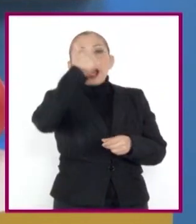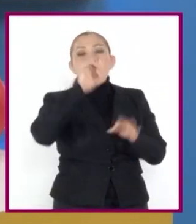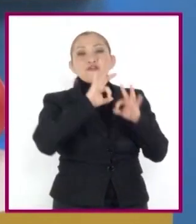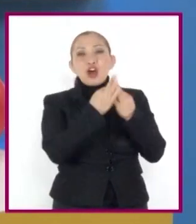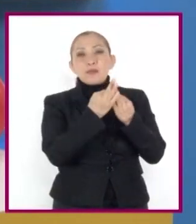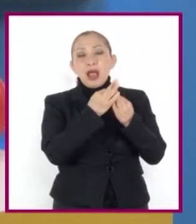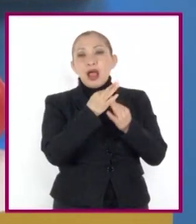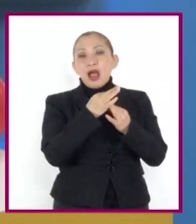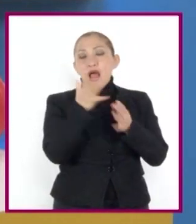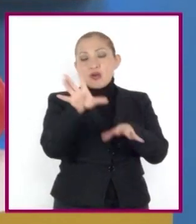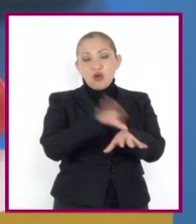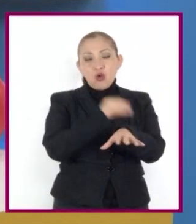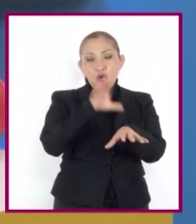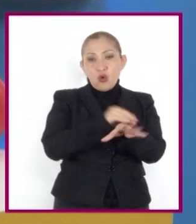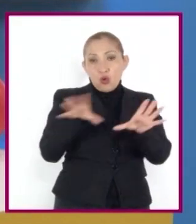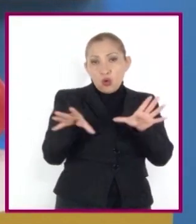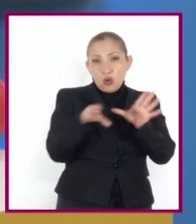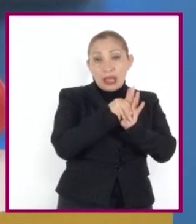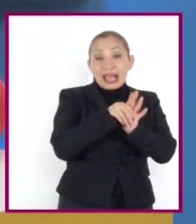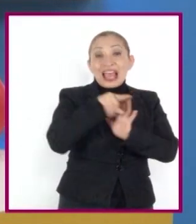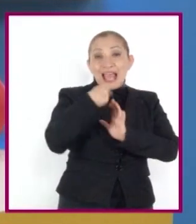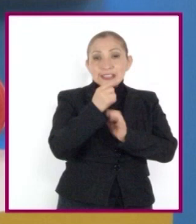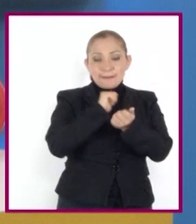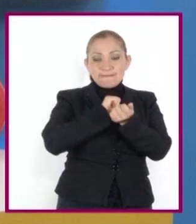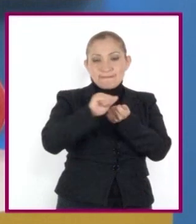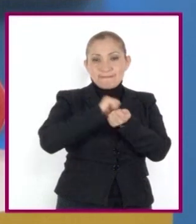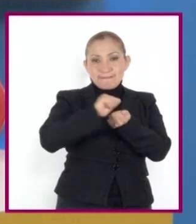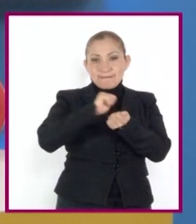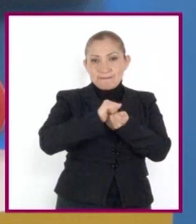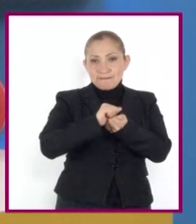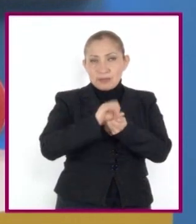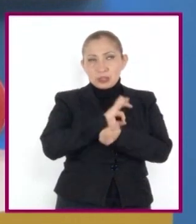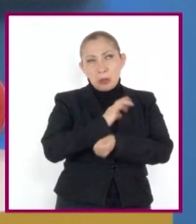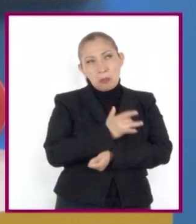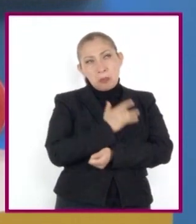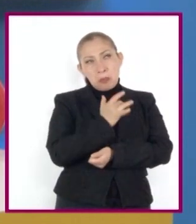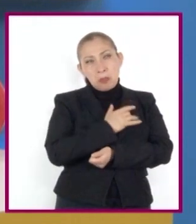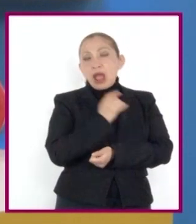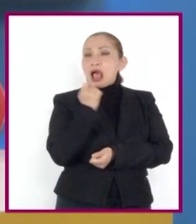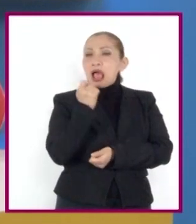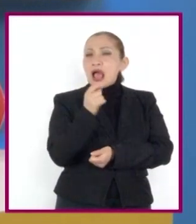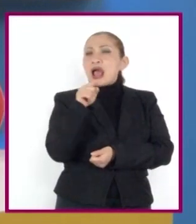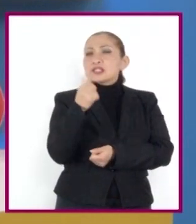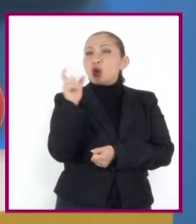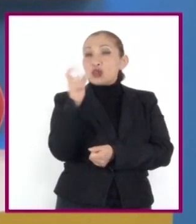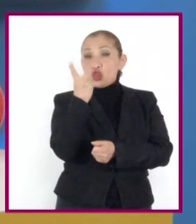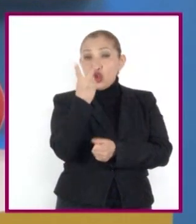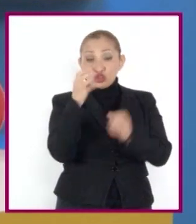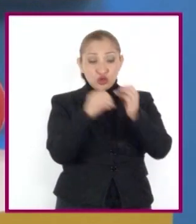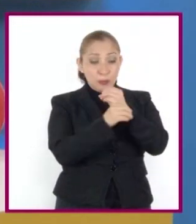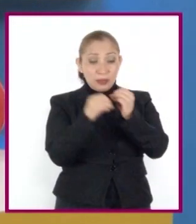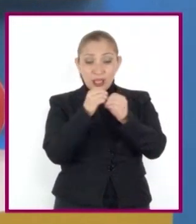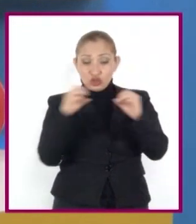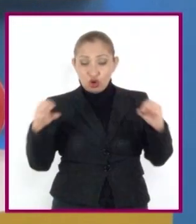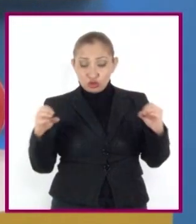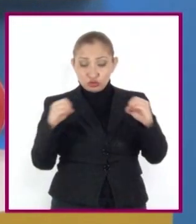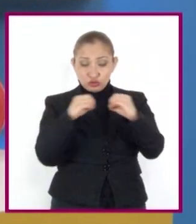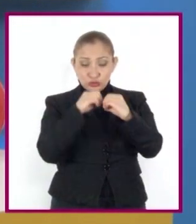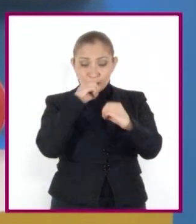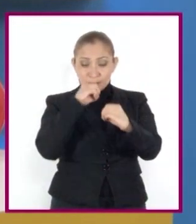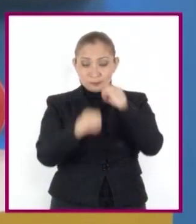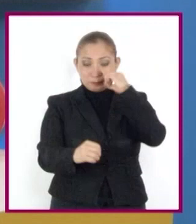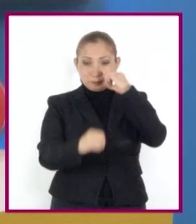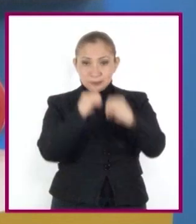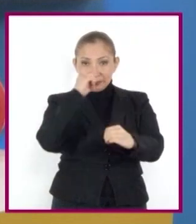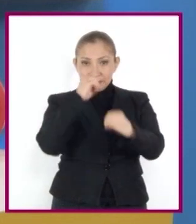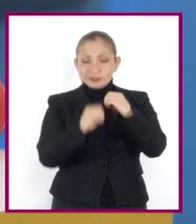de electrizar un cuerpo que usted mencionó, y es por fricción. Puedo inferir que se refiere a cuando dos cuerpos están en constante